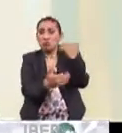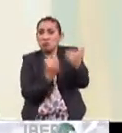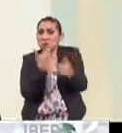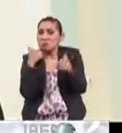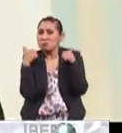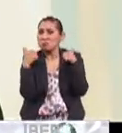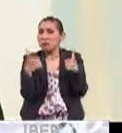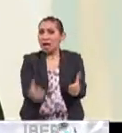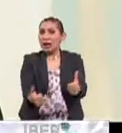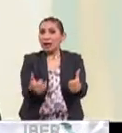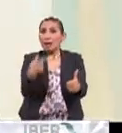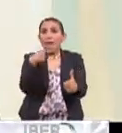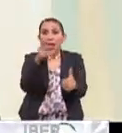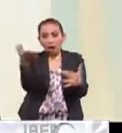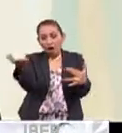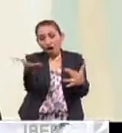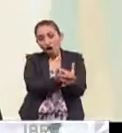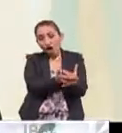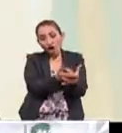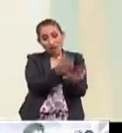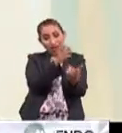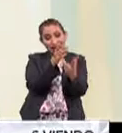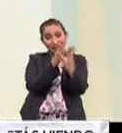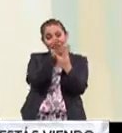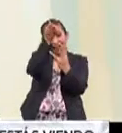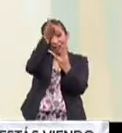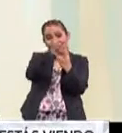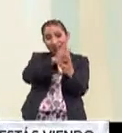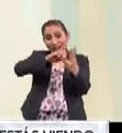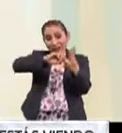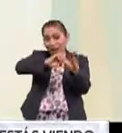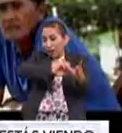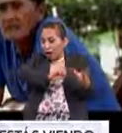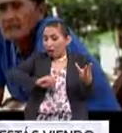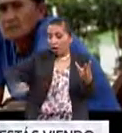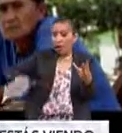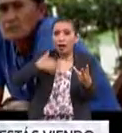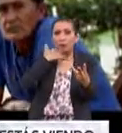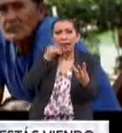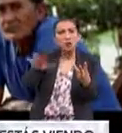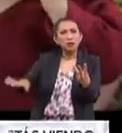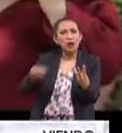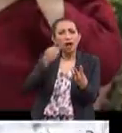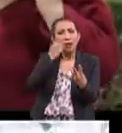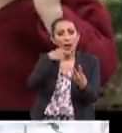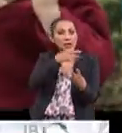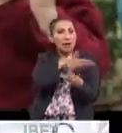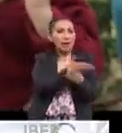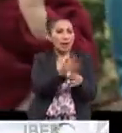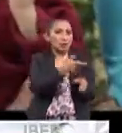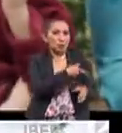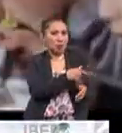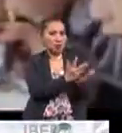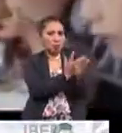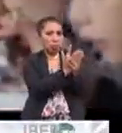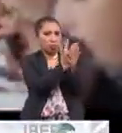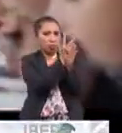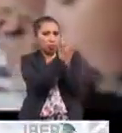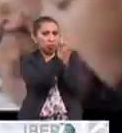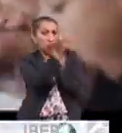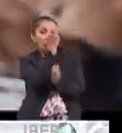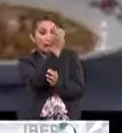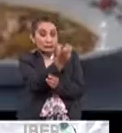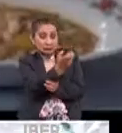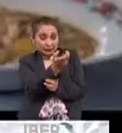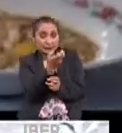bien. Y botamos un tercio, mira, un tercio. Al lado de eso está la pobreza extrema. Esa